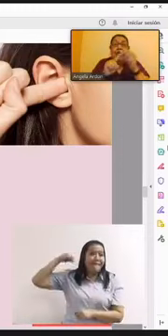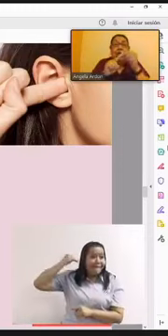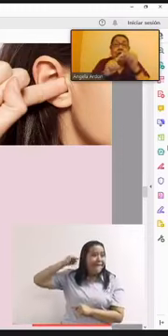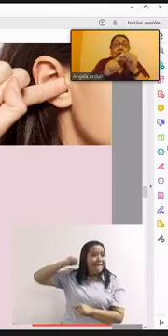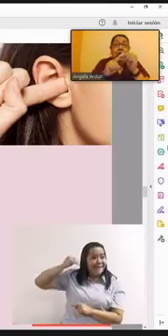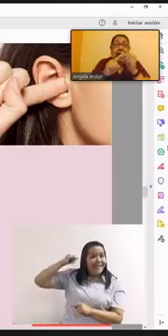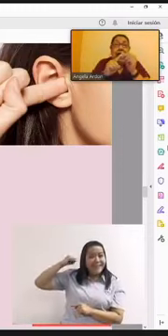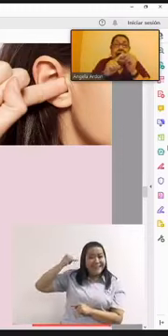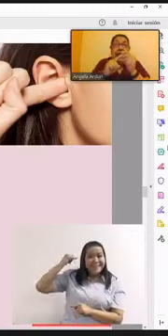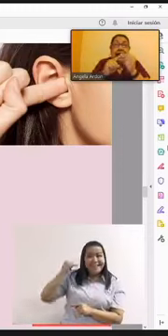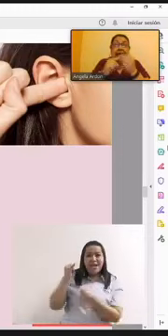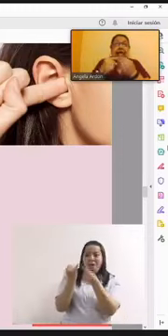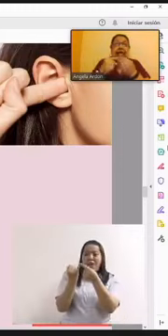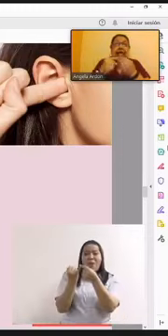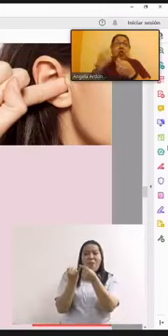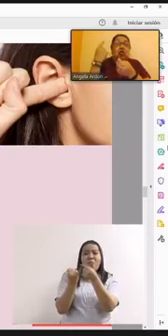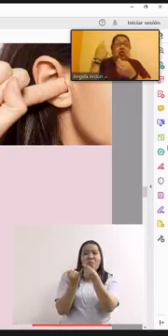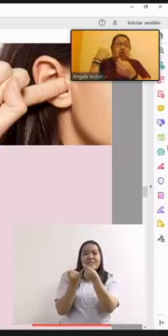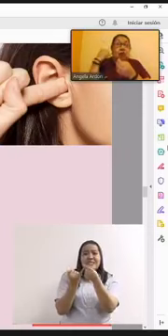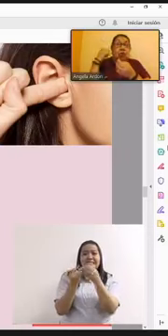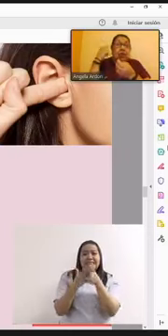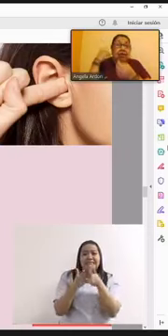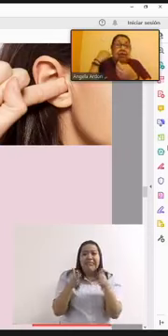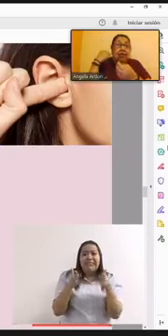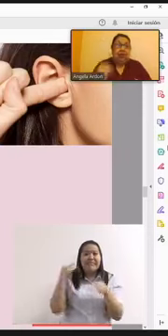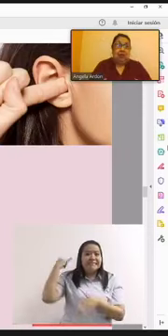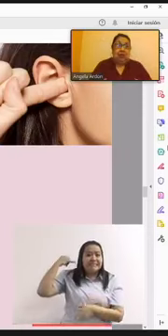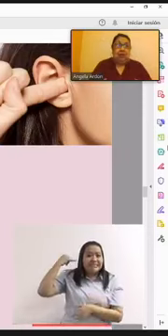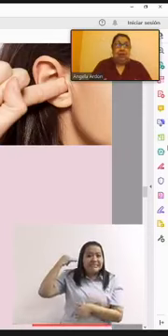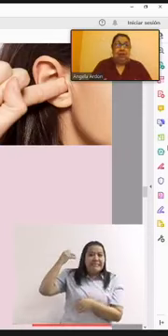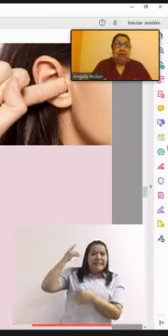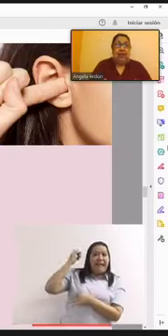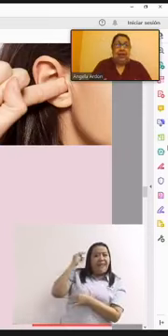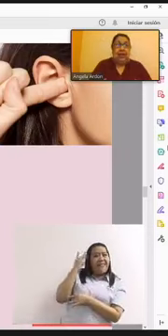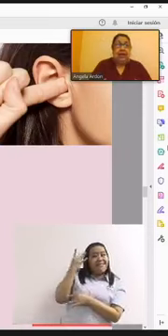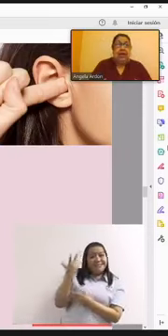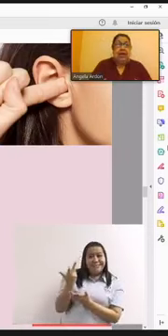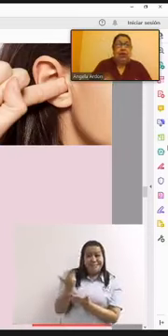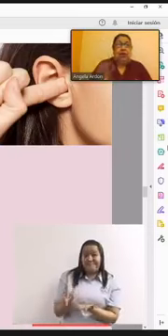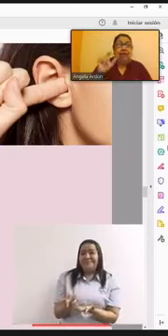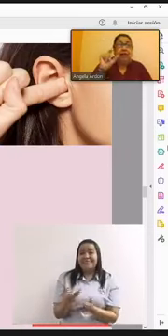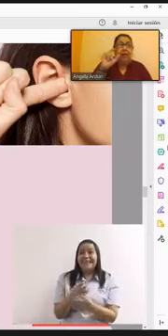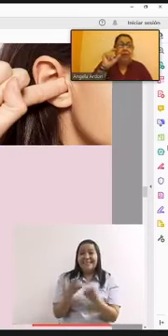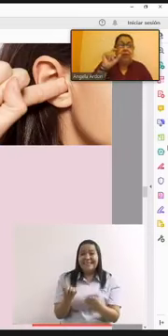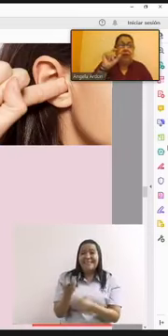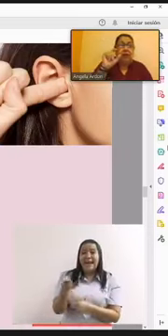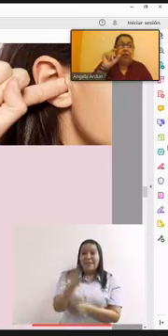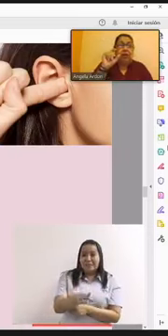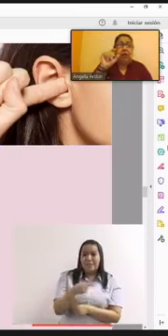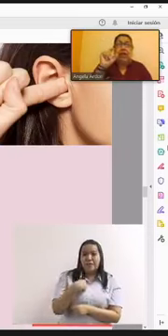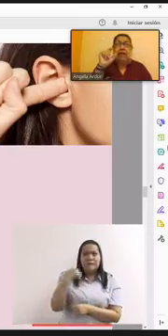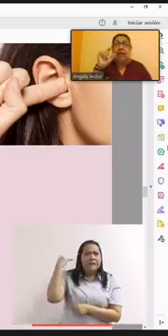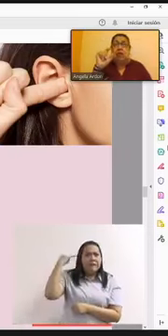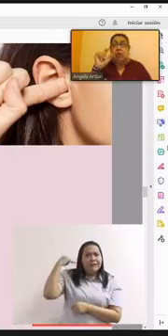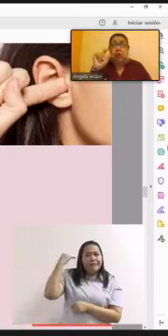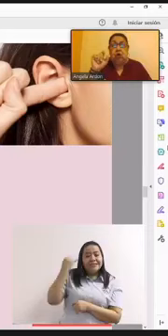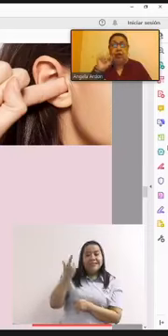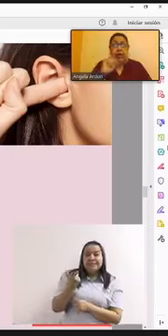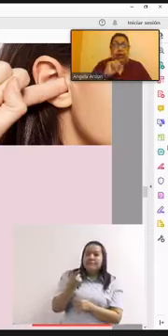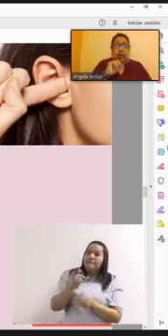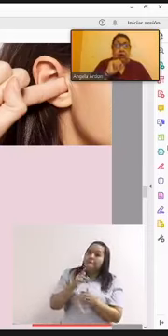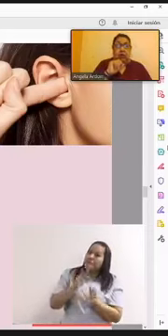el dedo con uñas largas y nos hemos lastimado, ¿verdad? Y acuérdense que la membrana del oído es algo